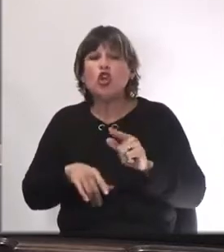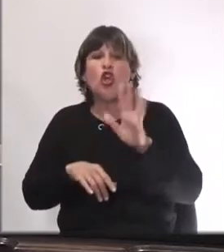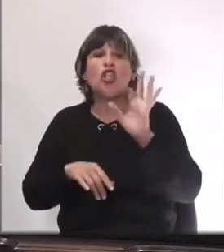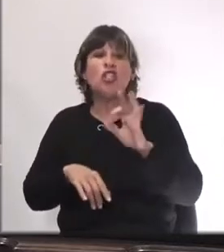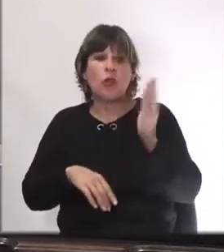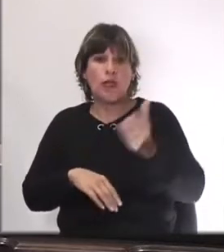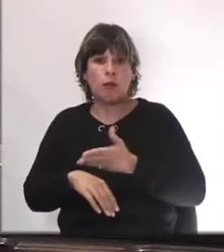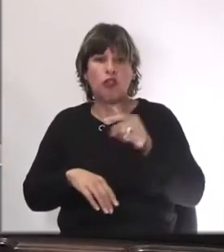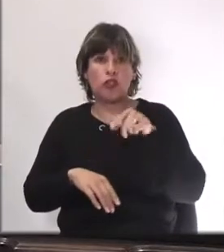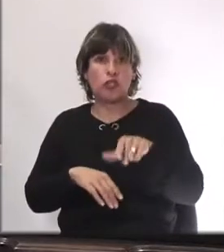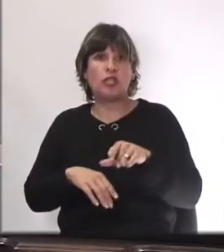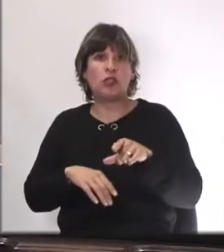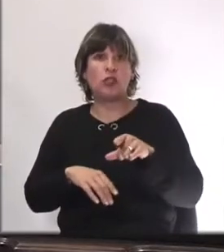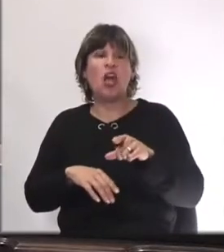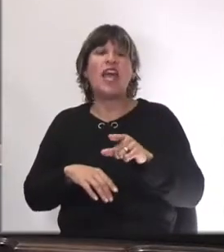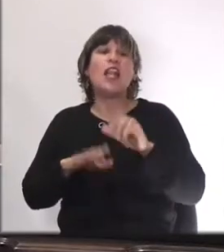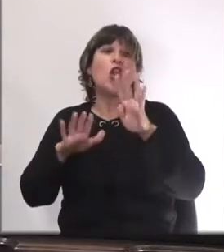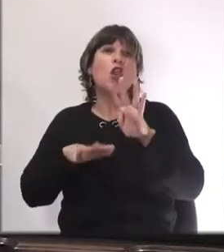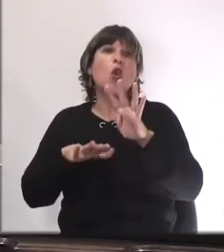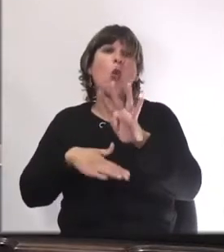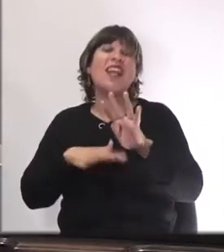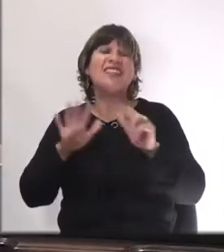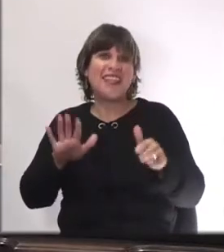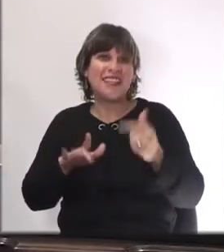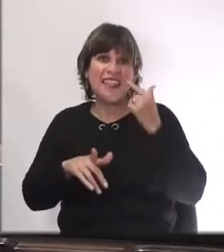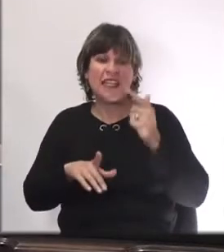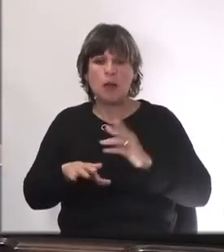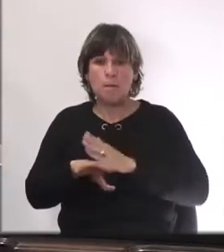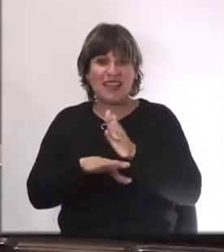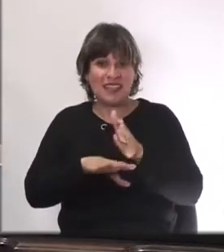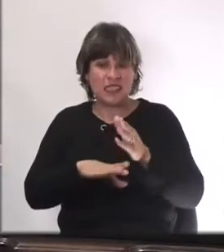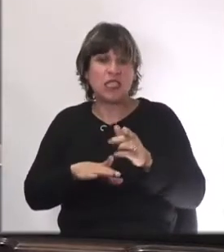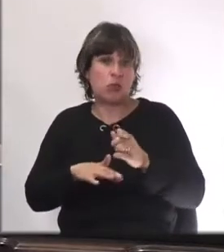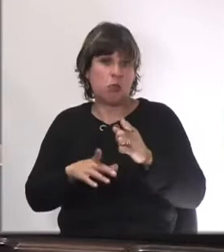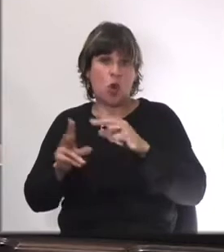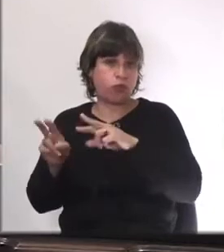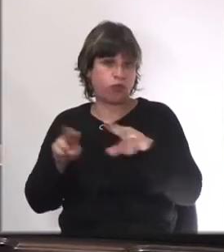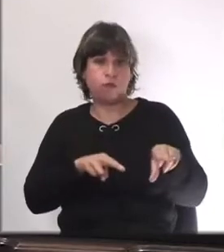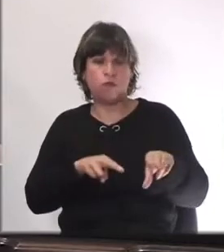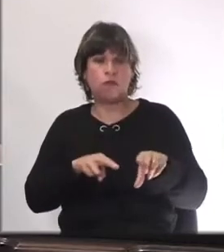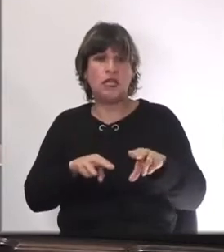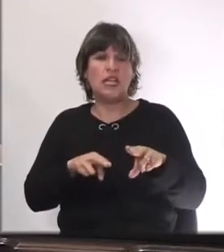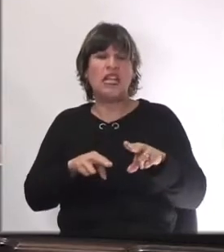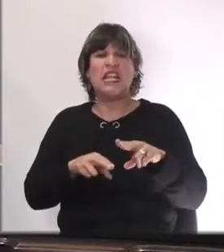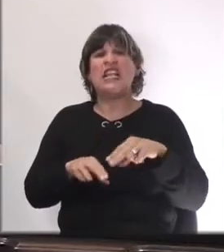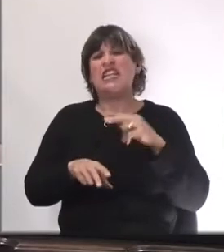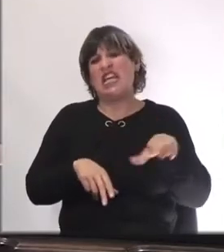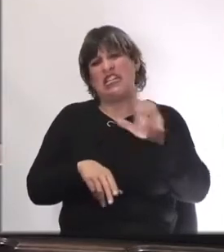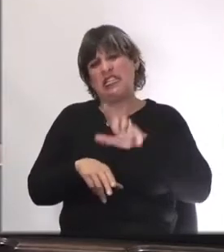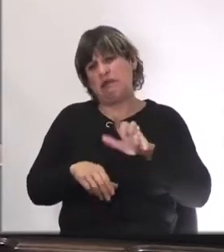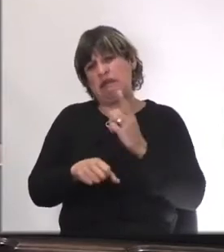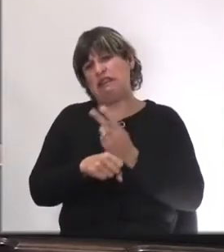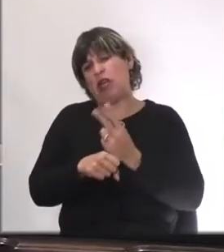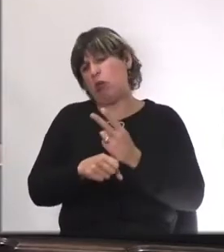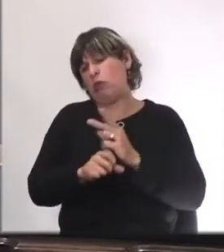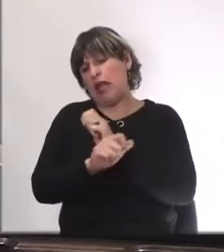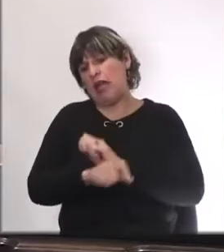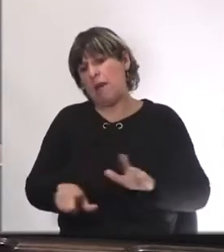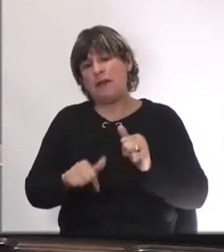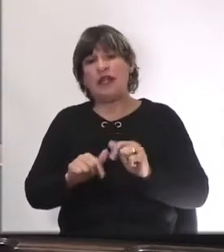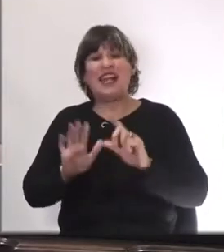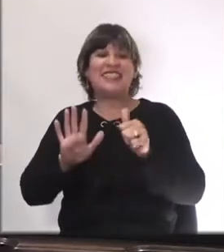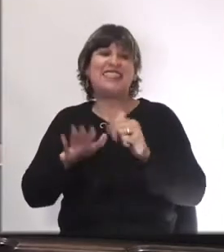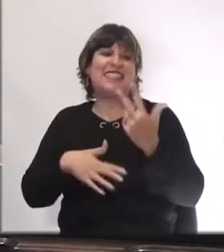92, o sea, el 46, participó activamente. Y en secundaria es peor. El 63%